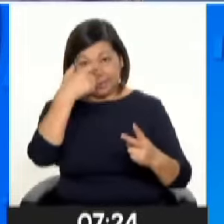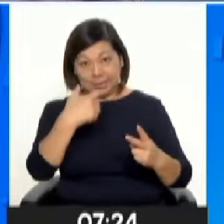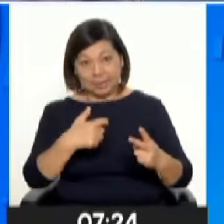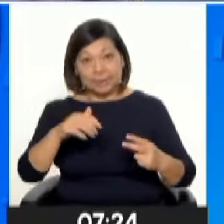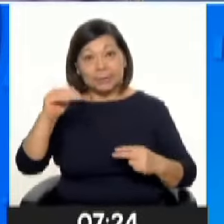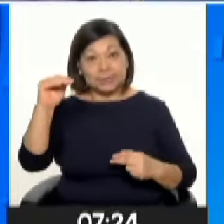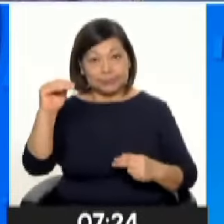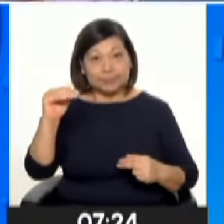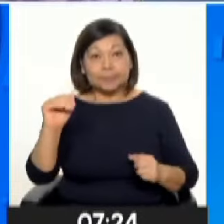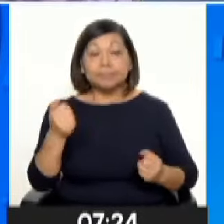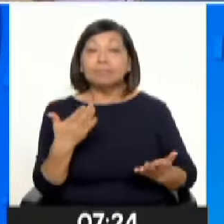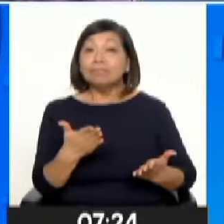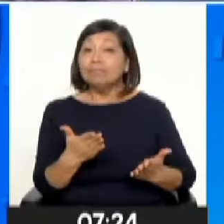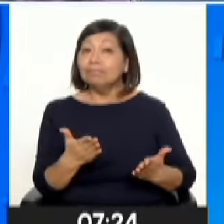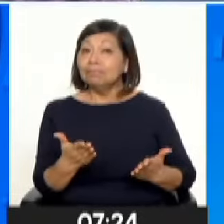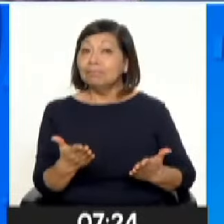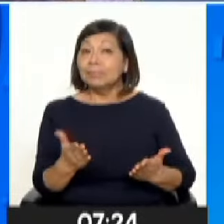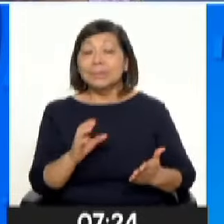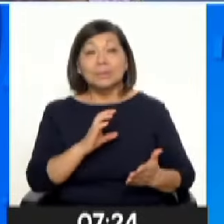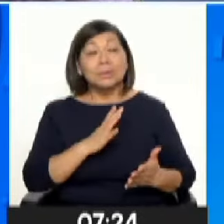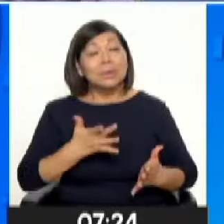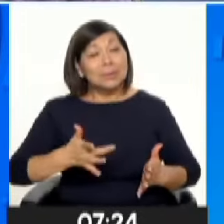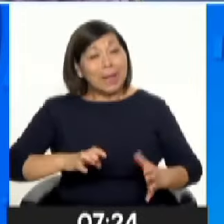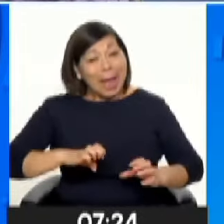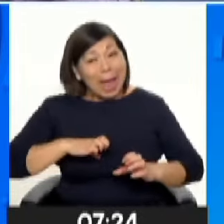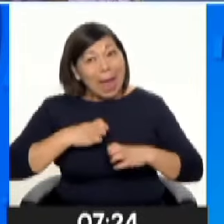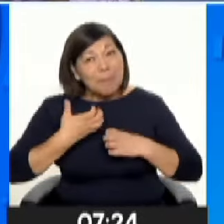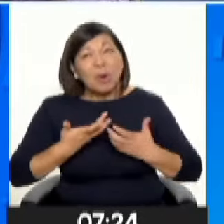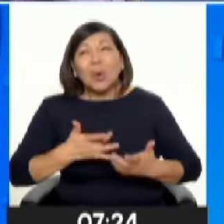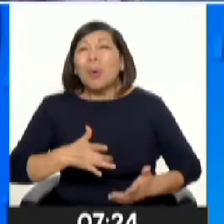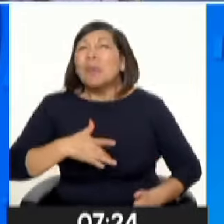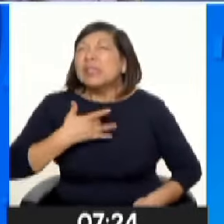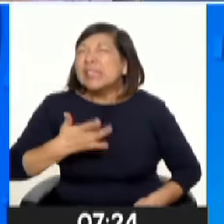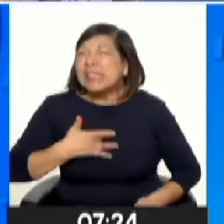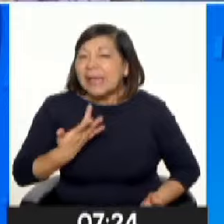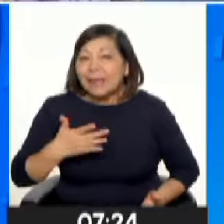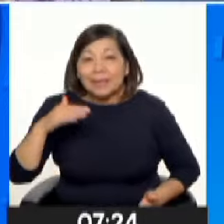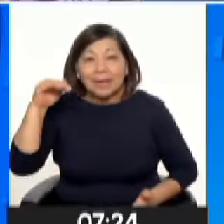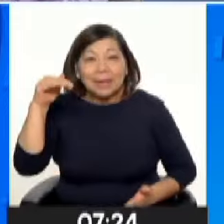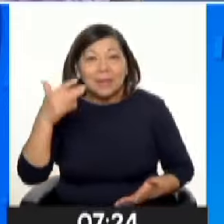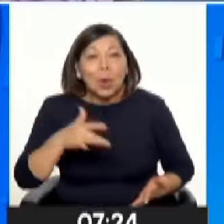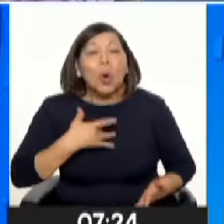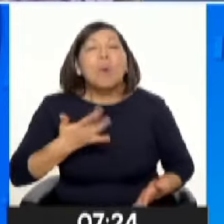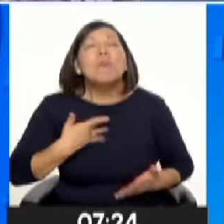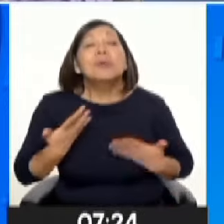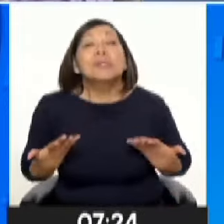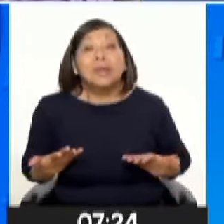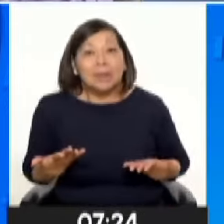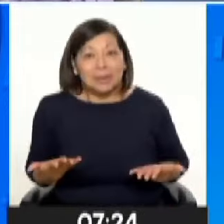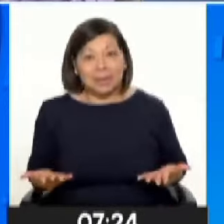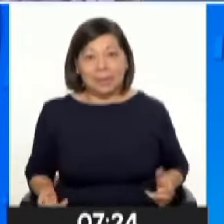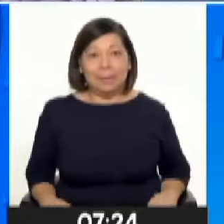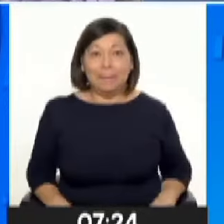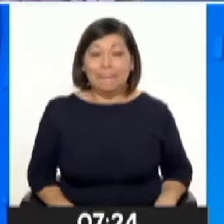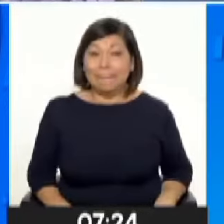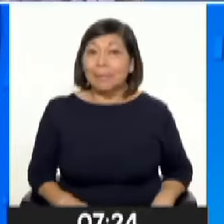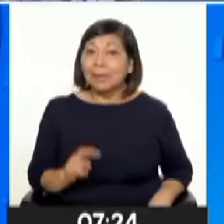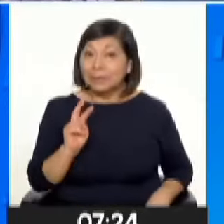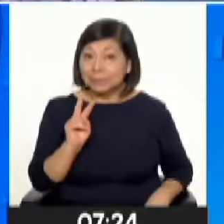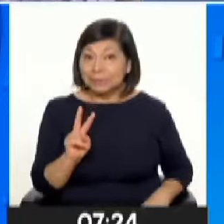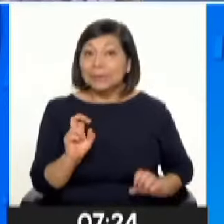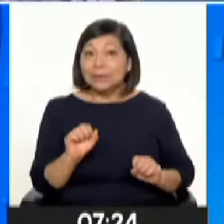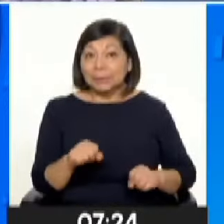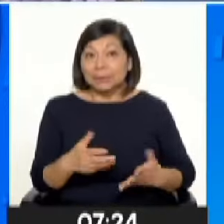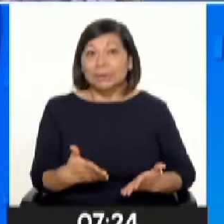vemos. ¿Y quién habla del estado emocional, de cómo nos sentimos, cómo vemos? Ya. Y yo creo que ahí sí